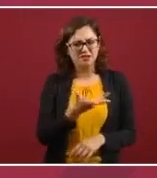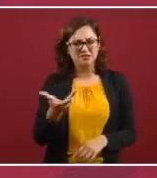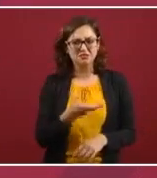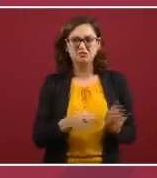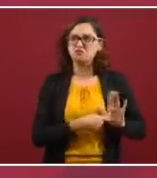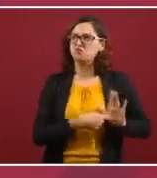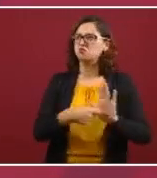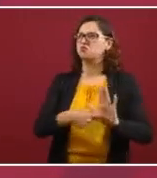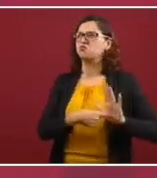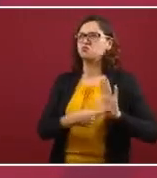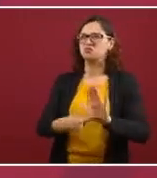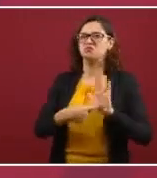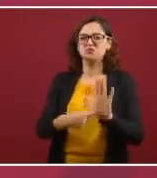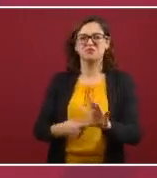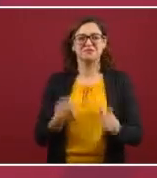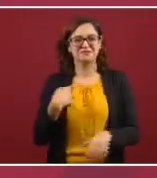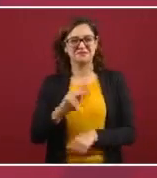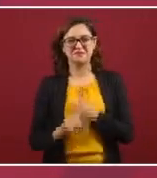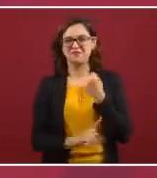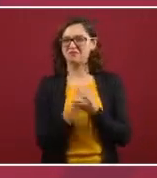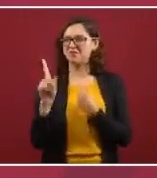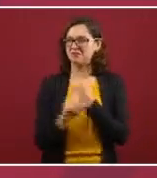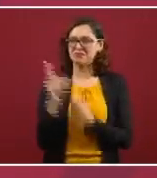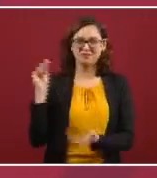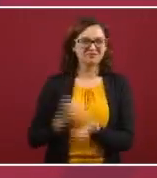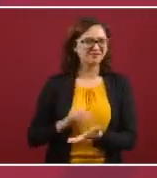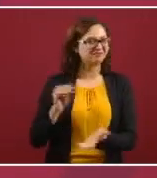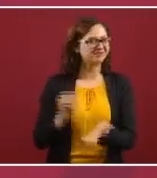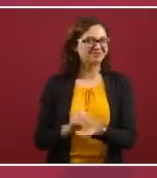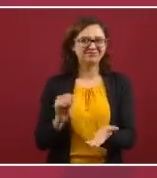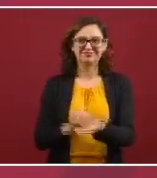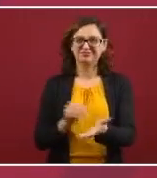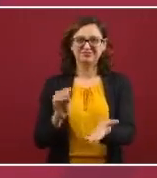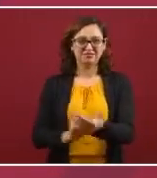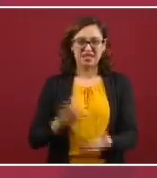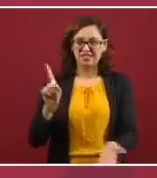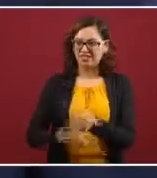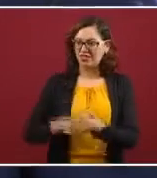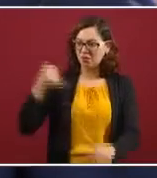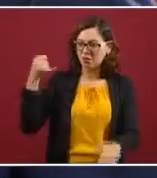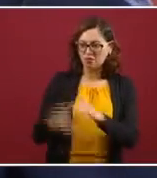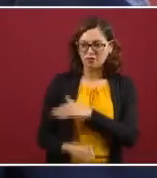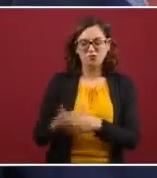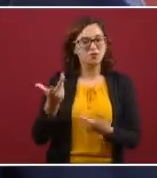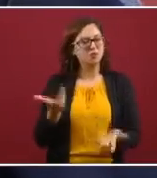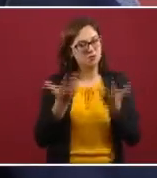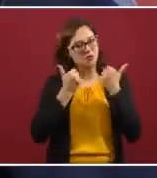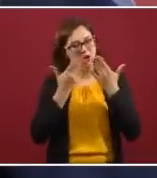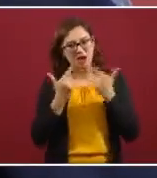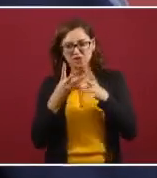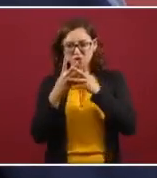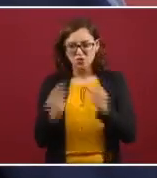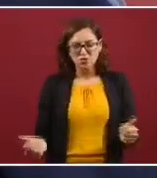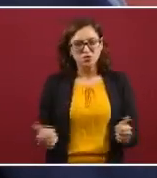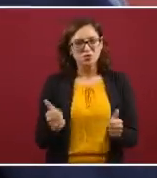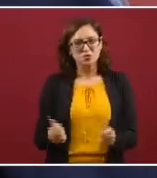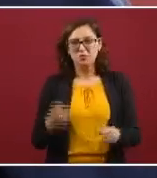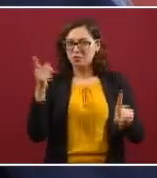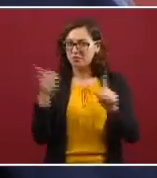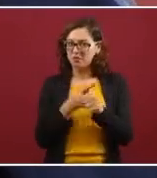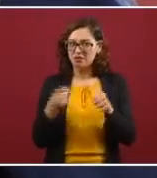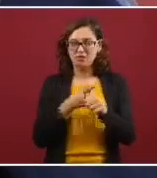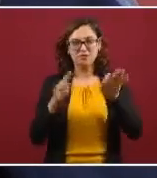trofeos que no resolvían para nada el problema de fondo, que es garantizar la paz y la